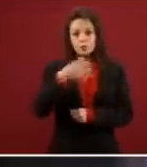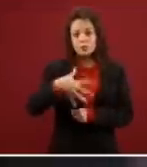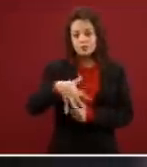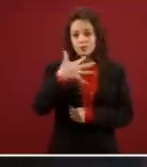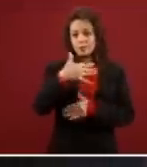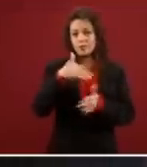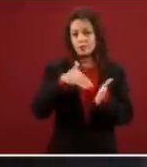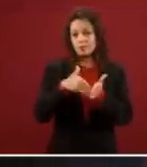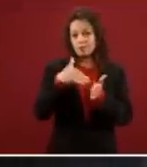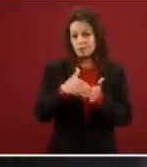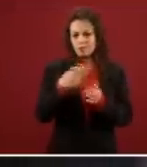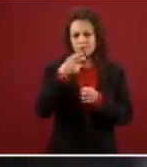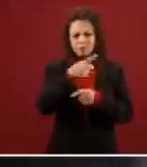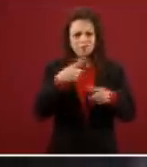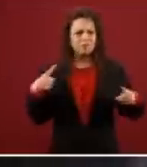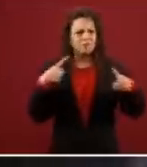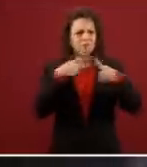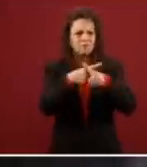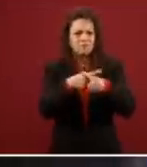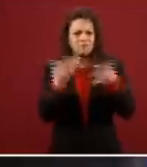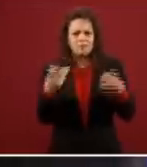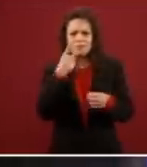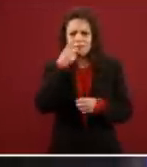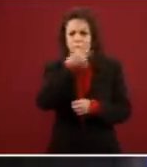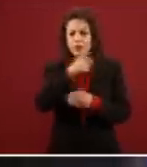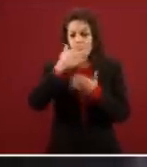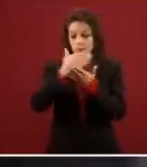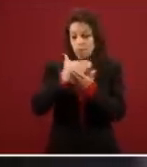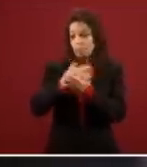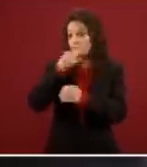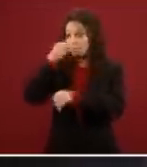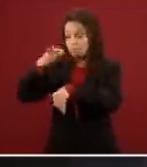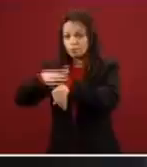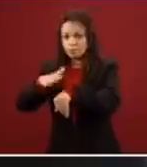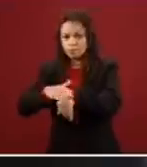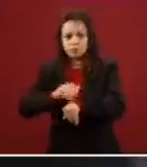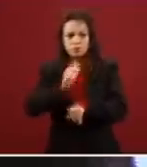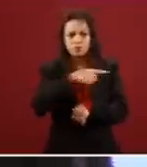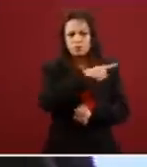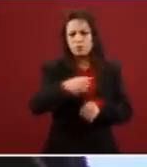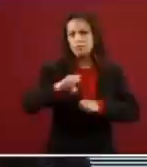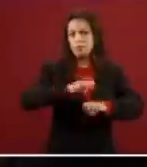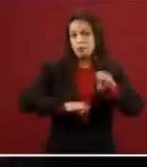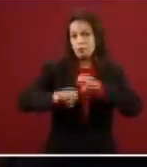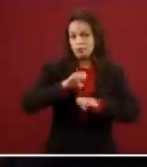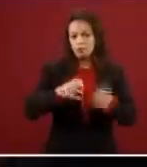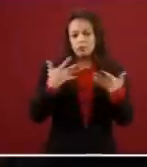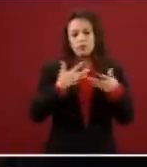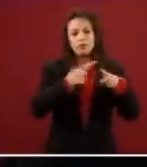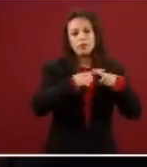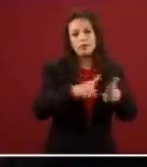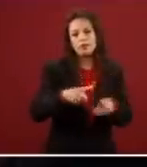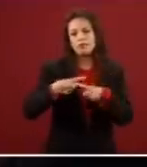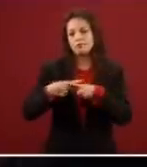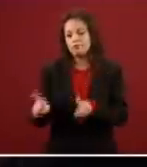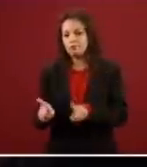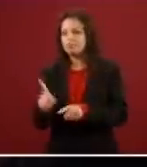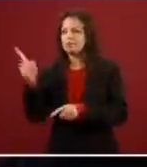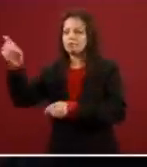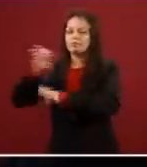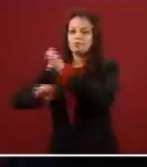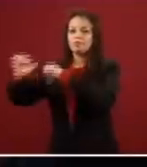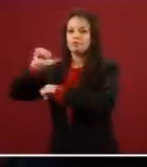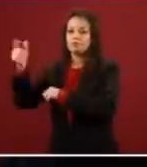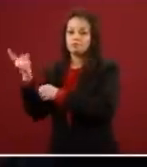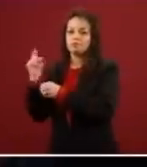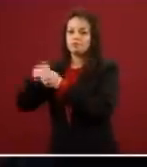no existe congruencia entre lo operado y lo declarado fiscalmente y los accionistas presentan características de prestanombres. Adelante,